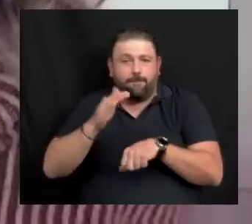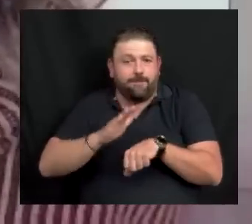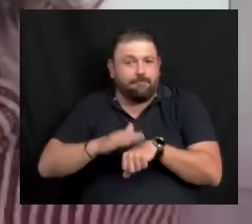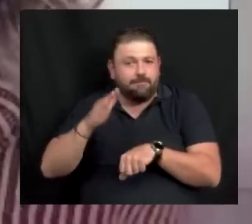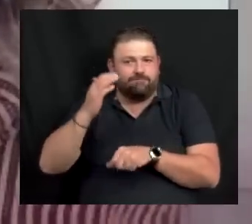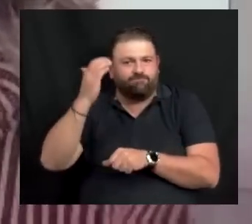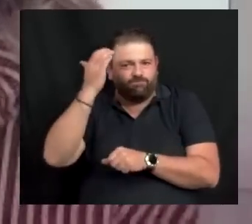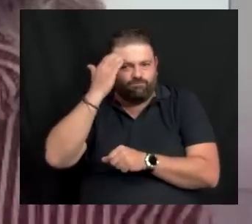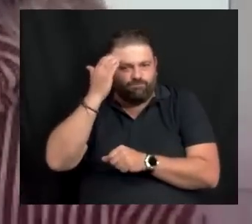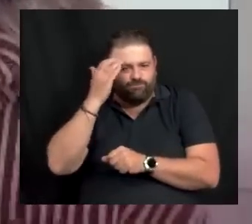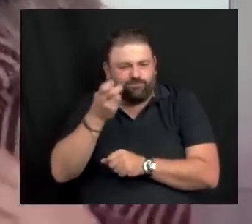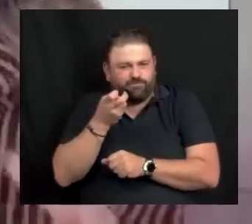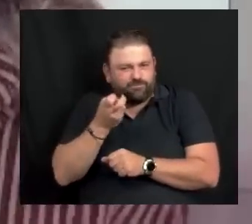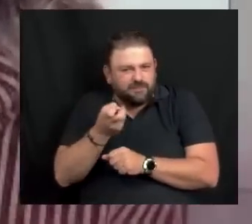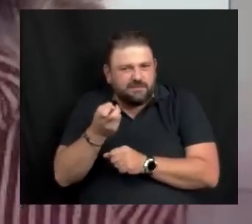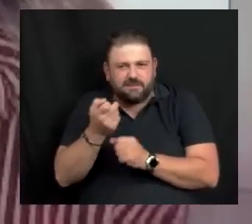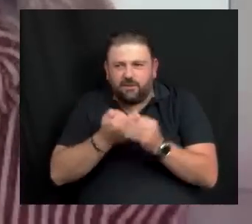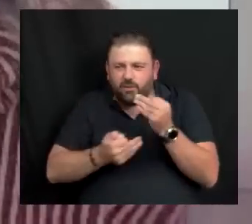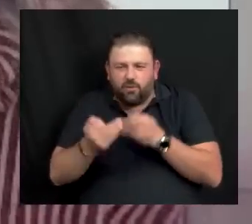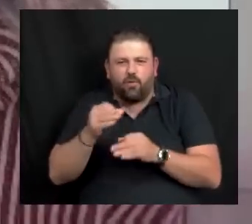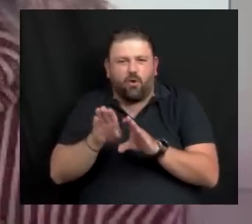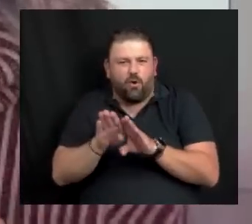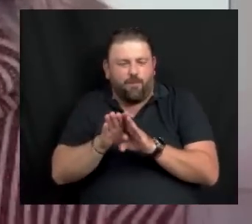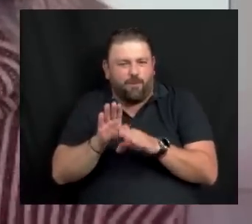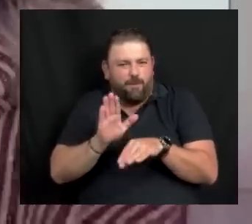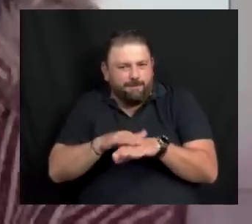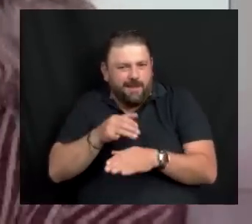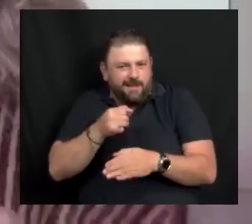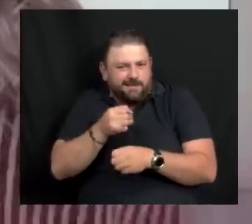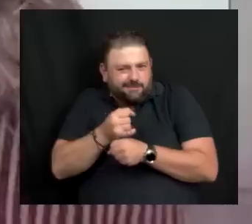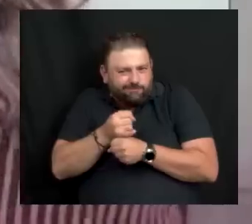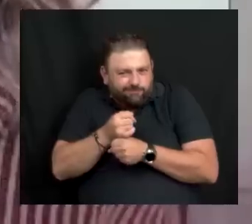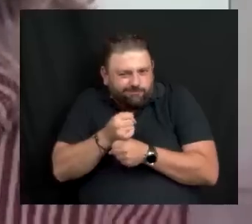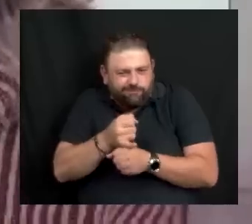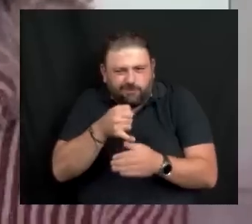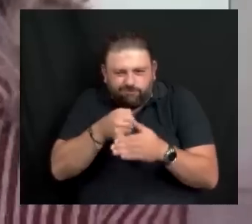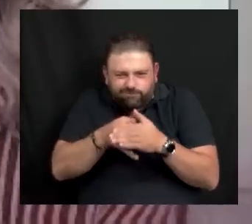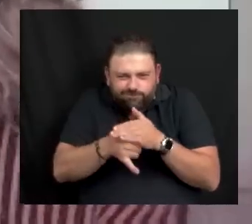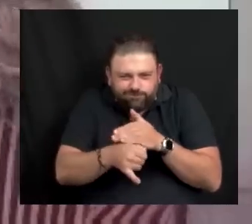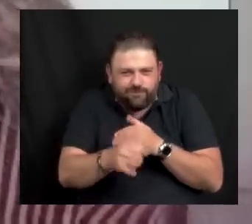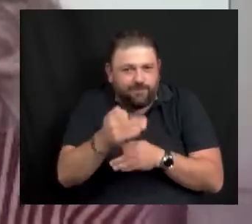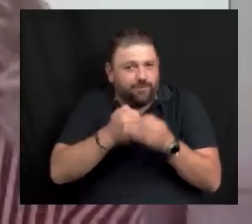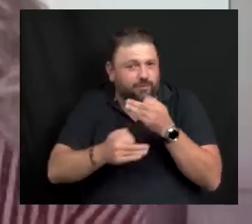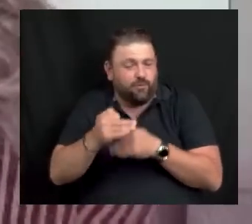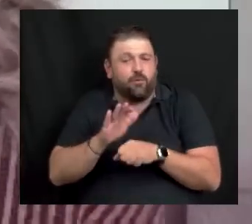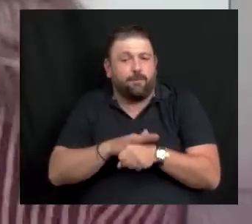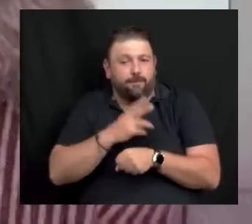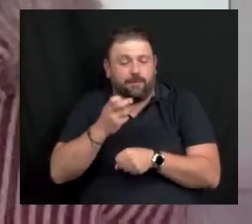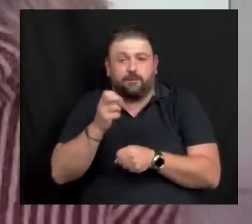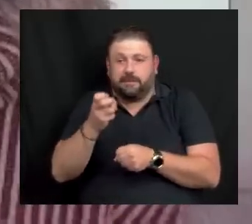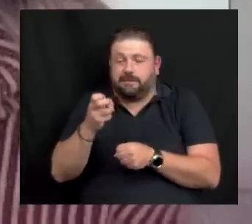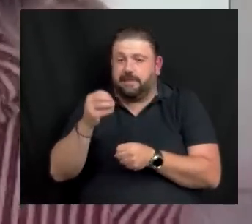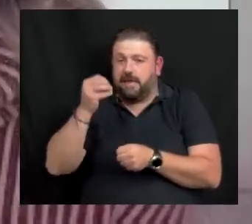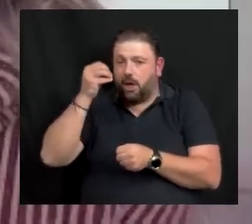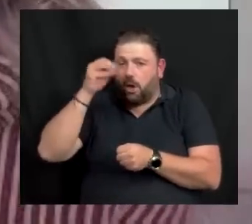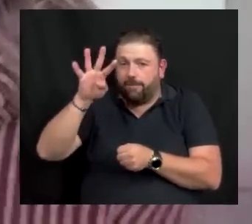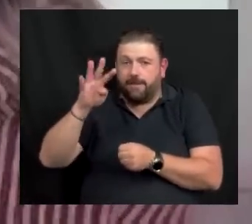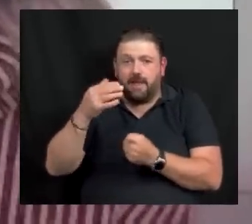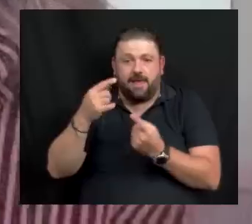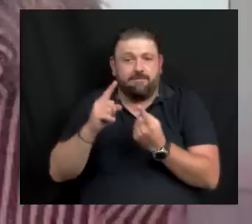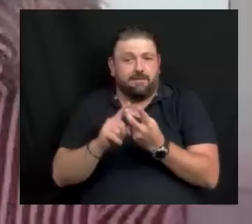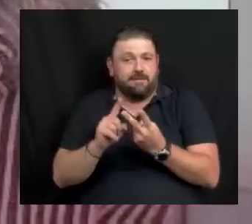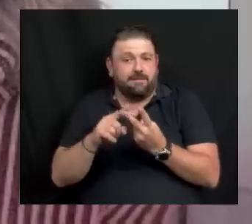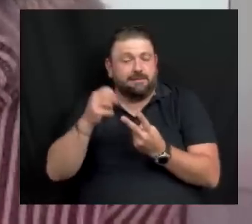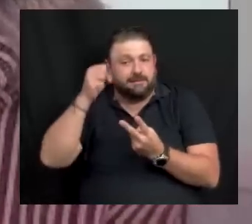más acerca de esta empresa, para poder conocer más acerca de todo lo que encierra OmniLife y Seitú.